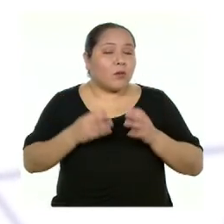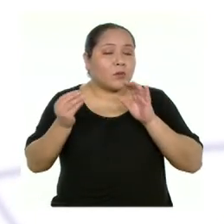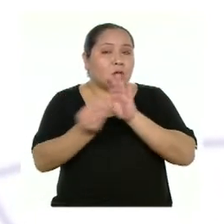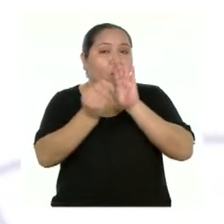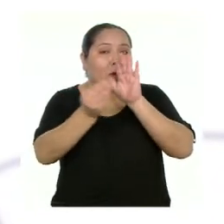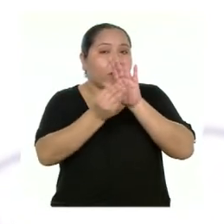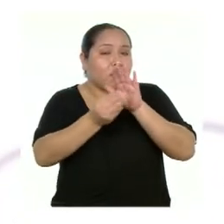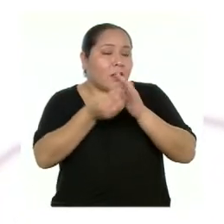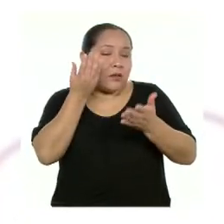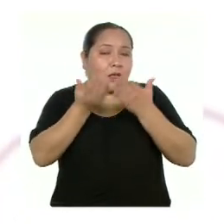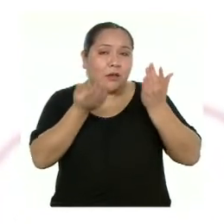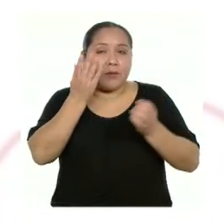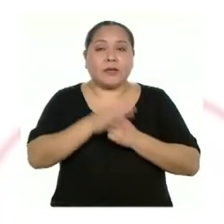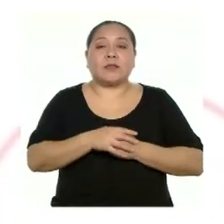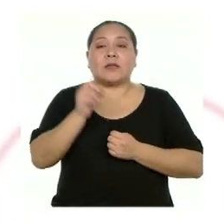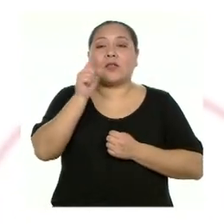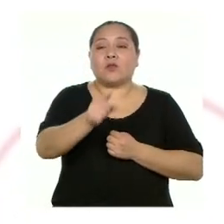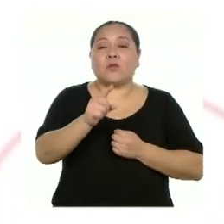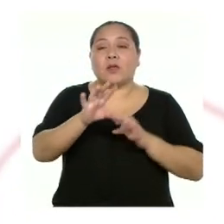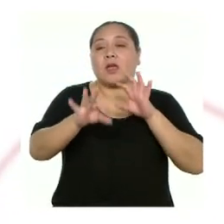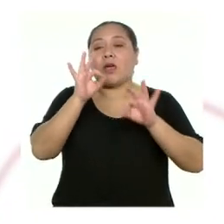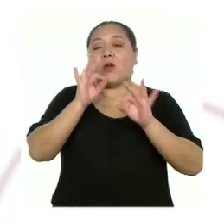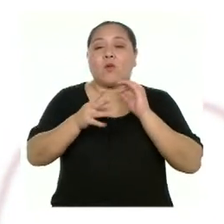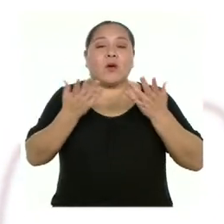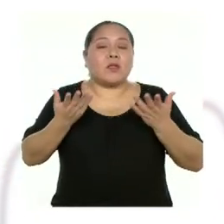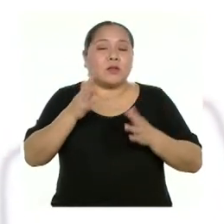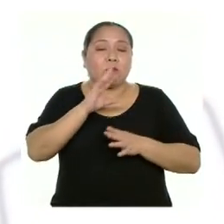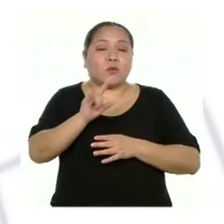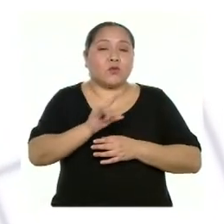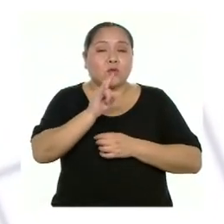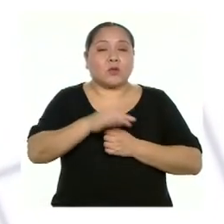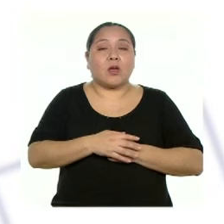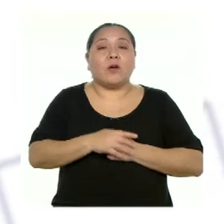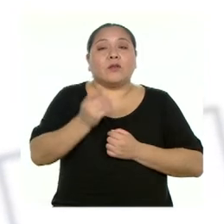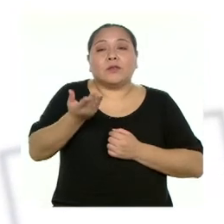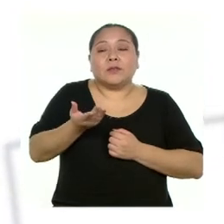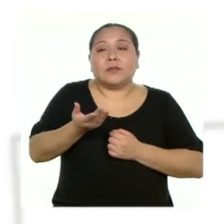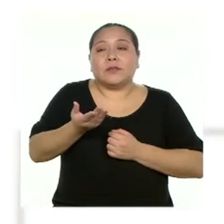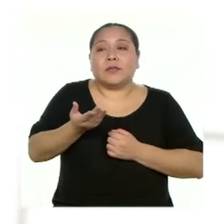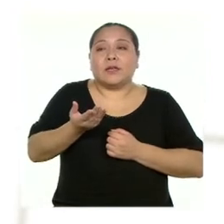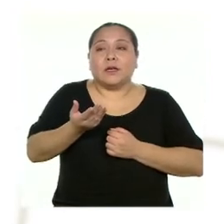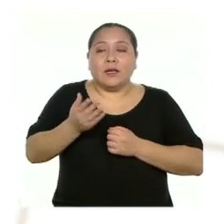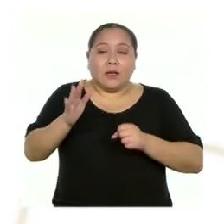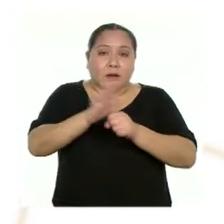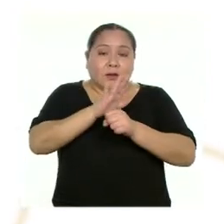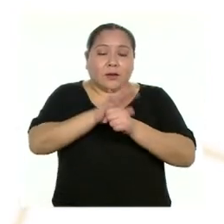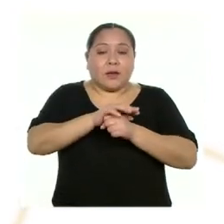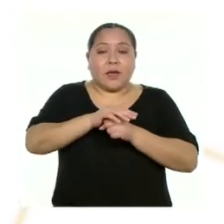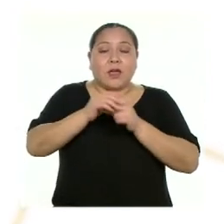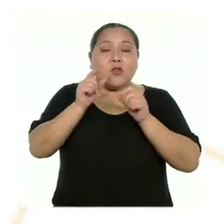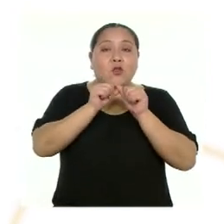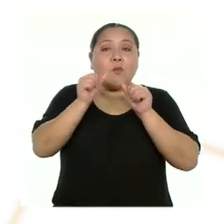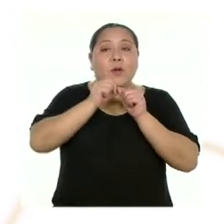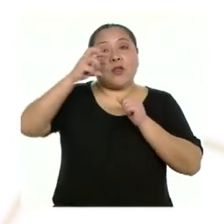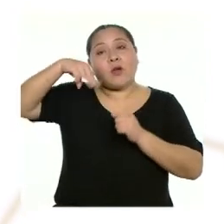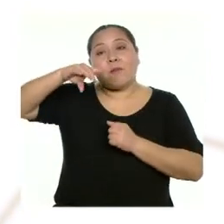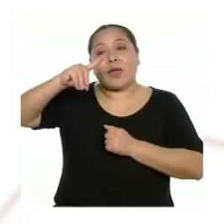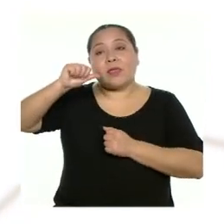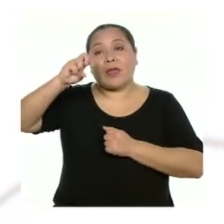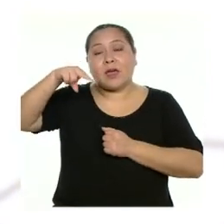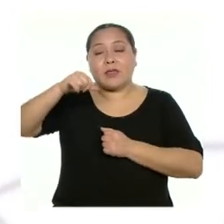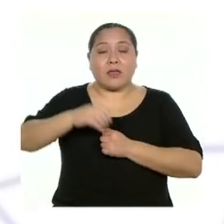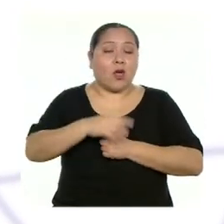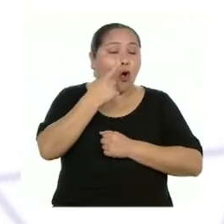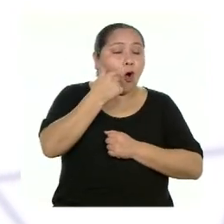complementar entonces que para describir hemos usado, a nivel general, el valor de la mediana. A nivel de